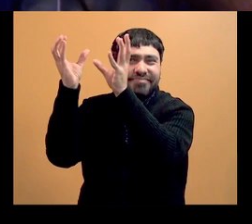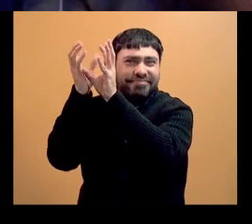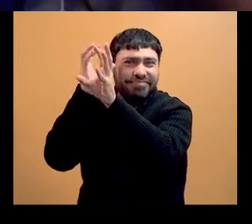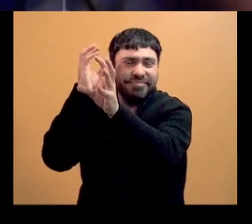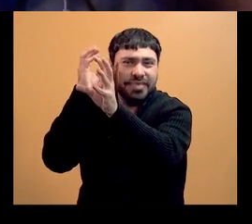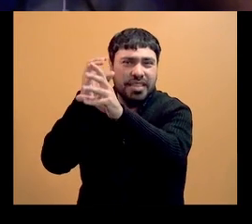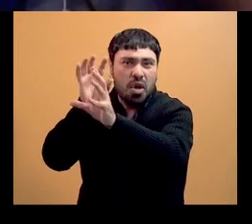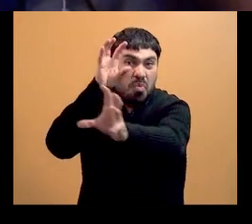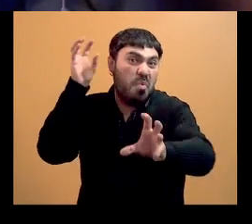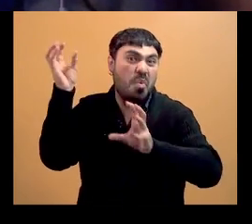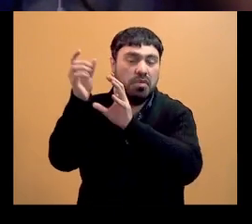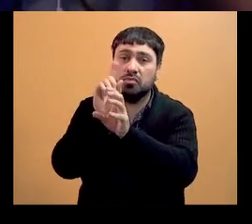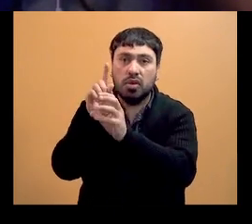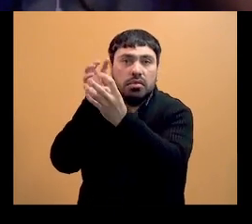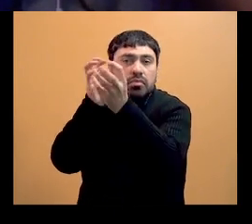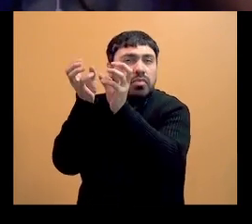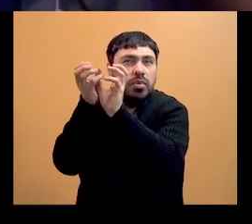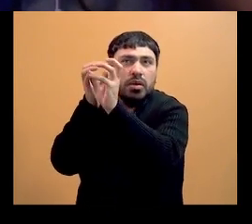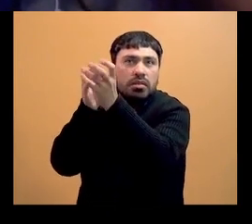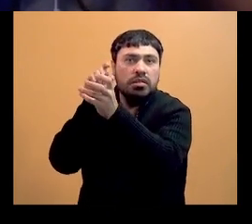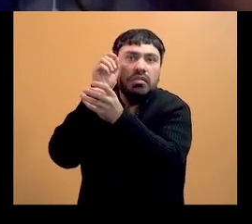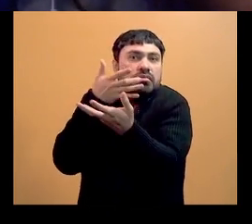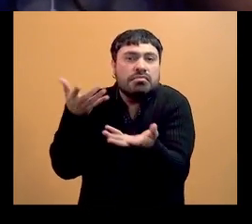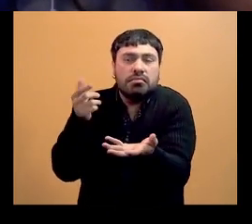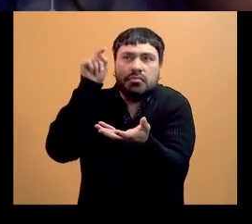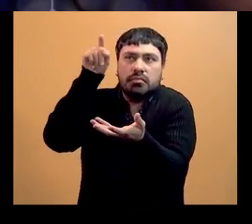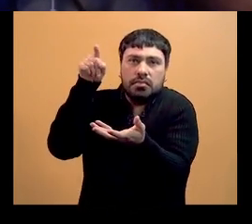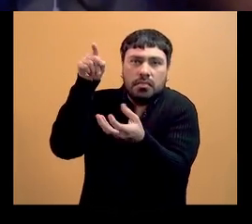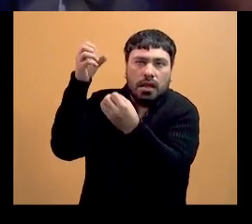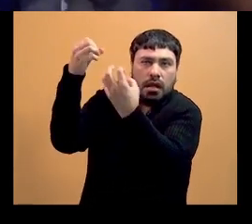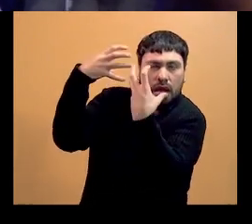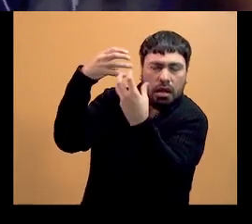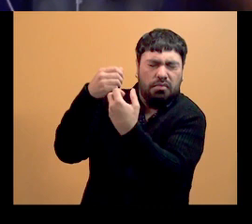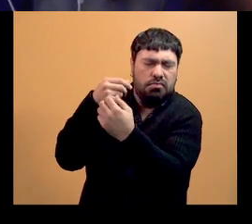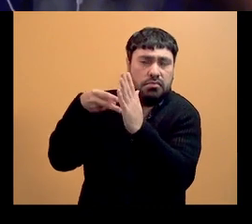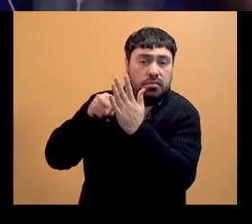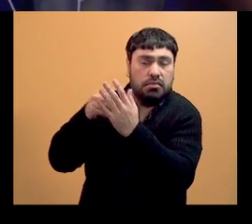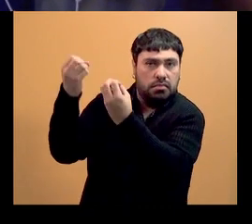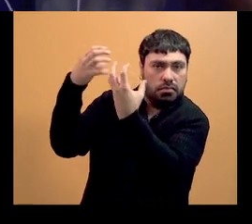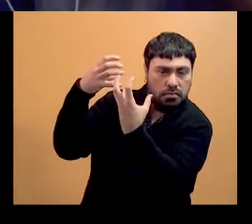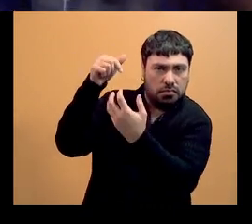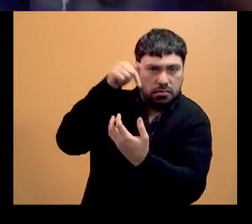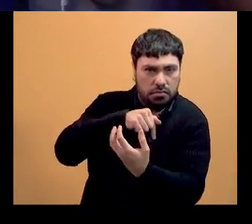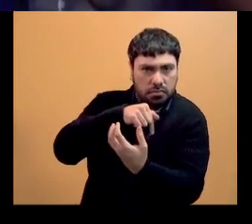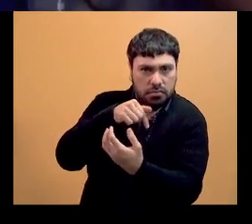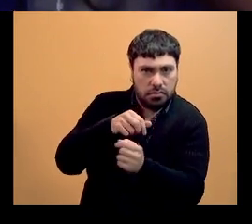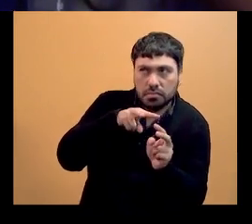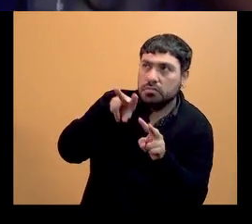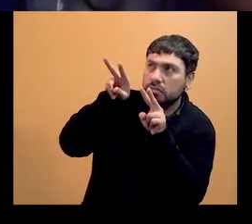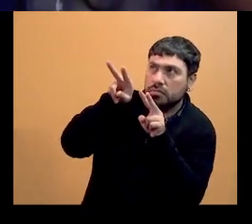al ser de órbitas tan bajas, pueden producir incluso más brillo del que la observación terrestre le conviene,